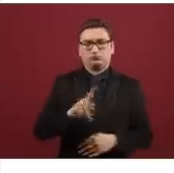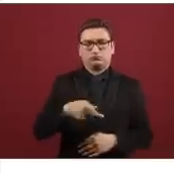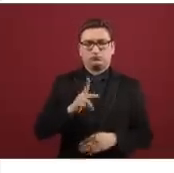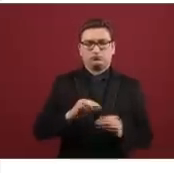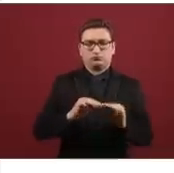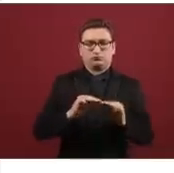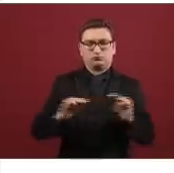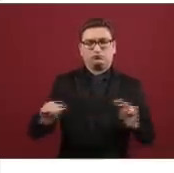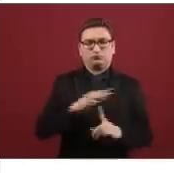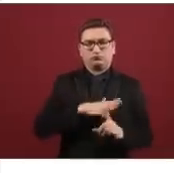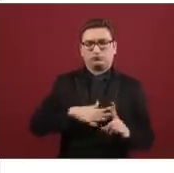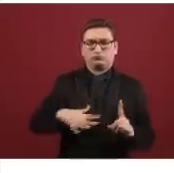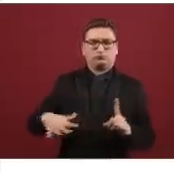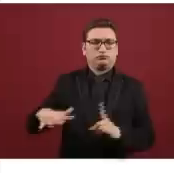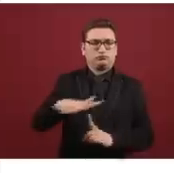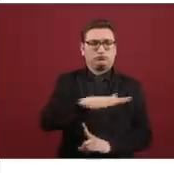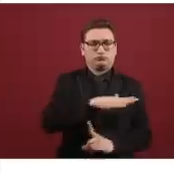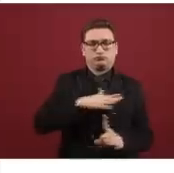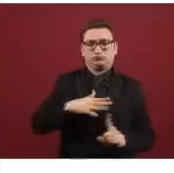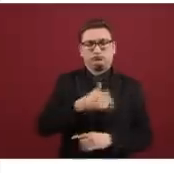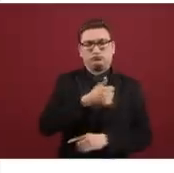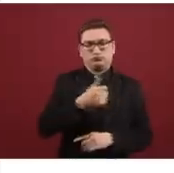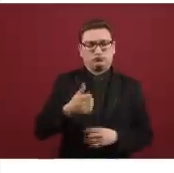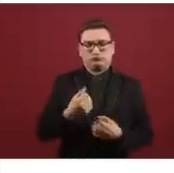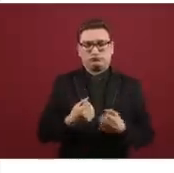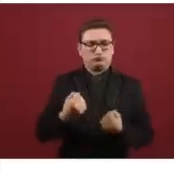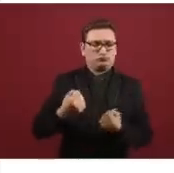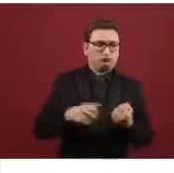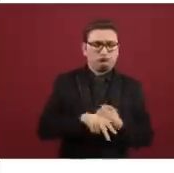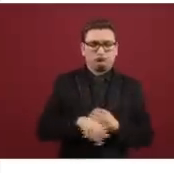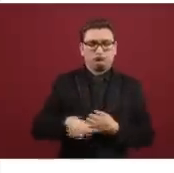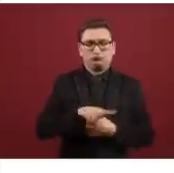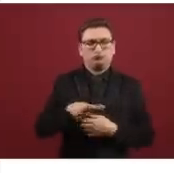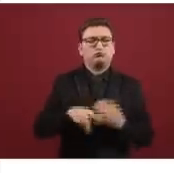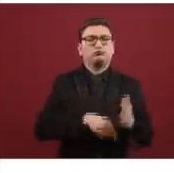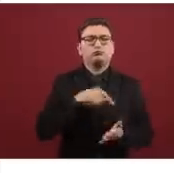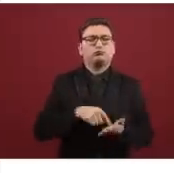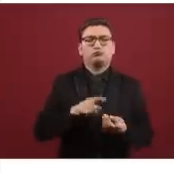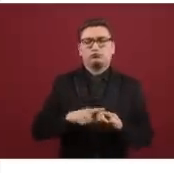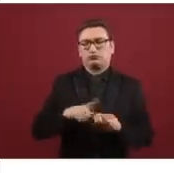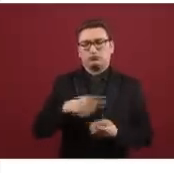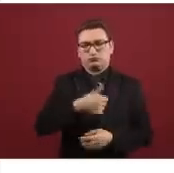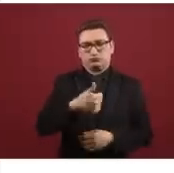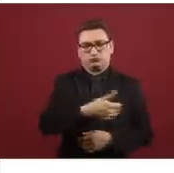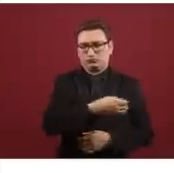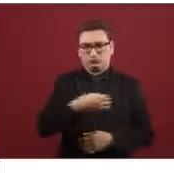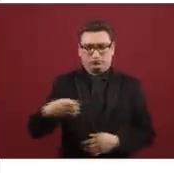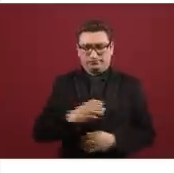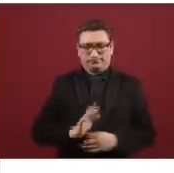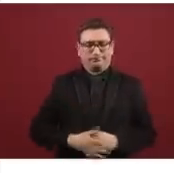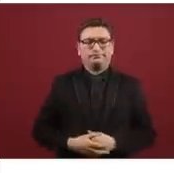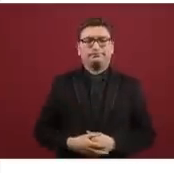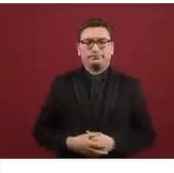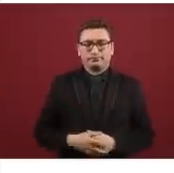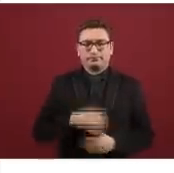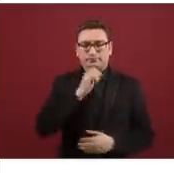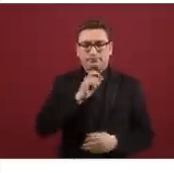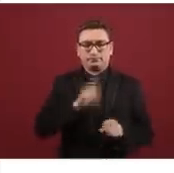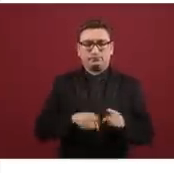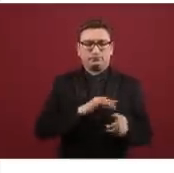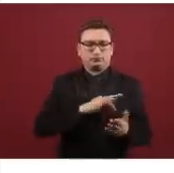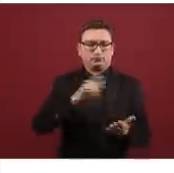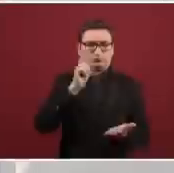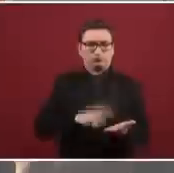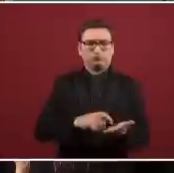19 kilómetros, depende de tus traslados y de la forma en que tú mismo te organices. También la siguiente opción es